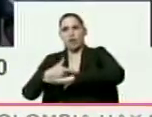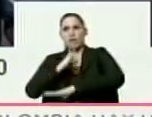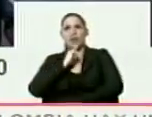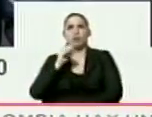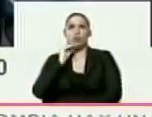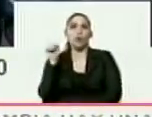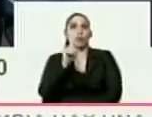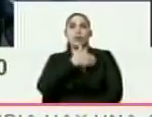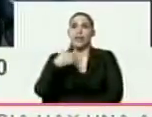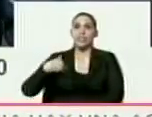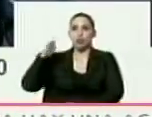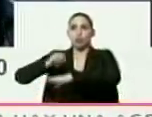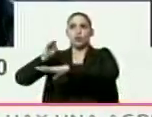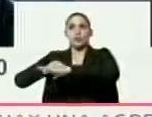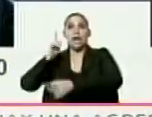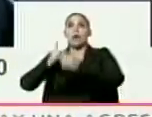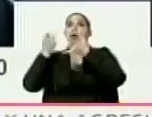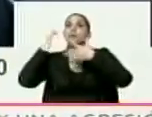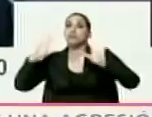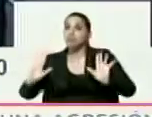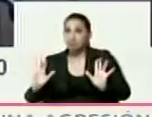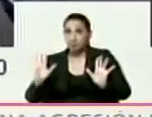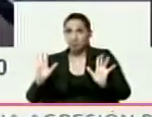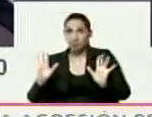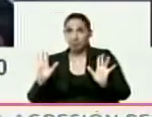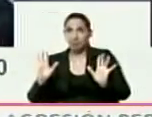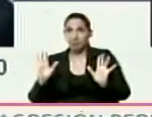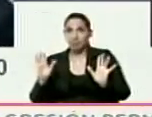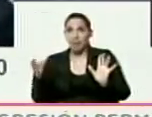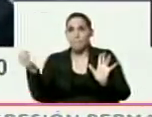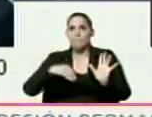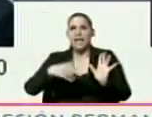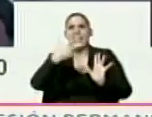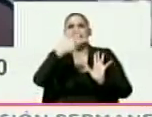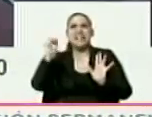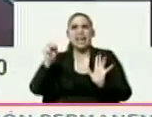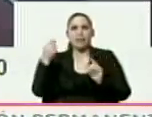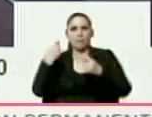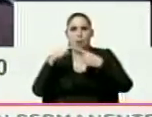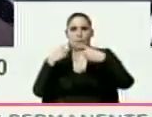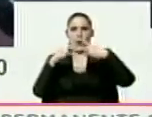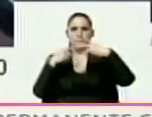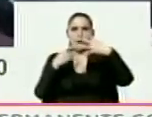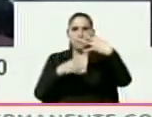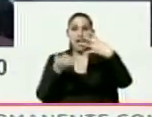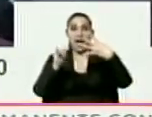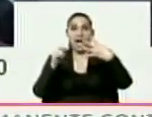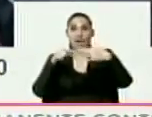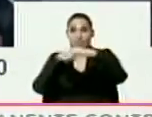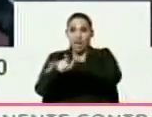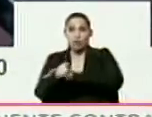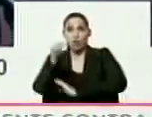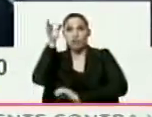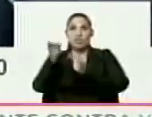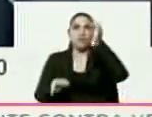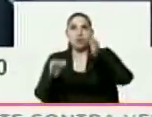solicitarlo. Por algo será. Más de 30 casos están en los tribunales de la